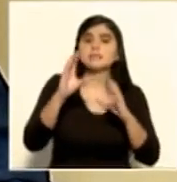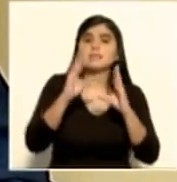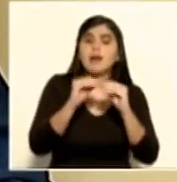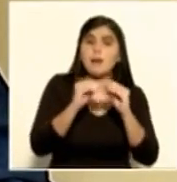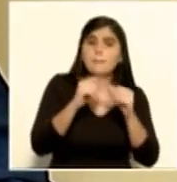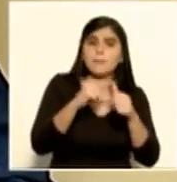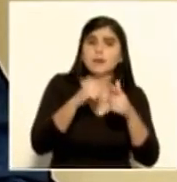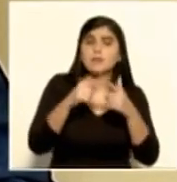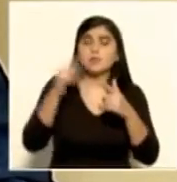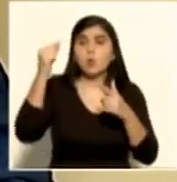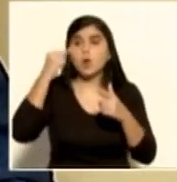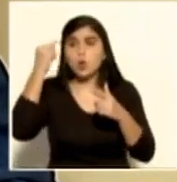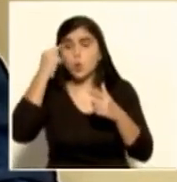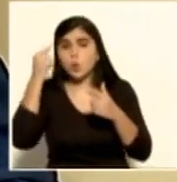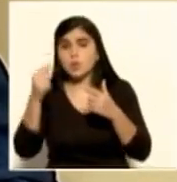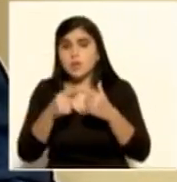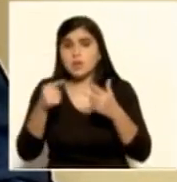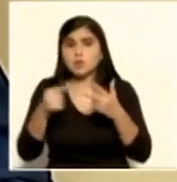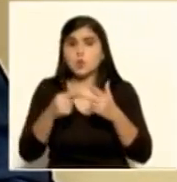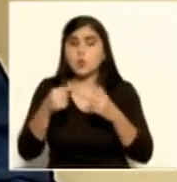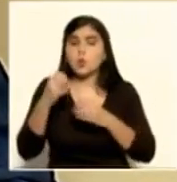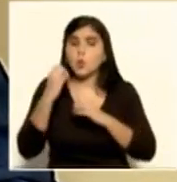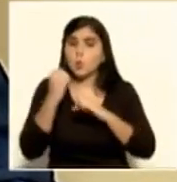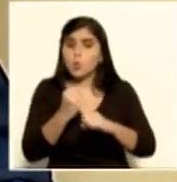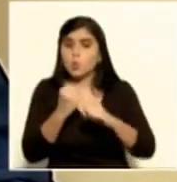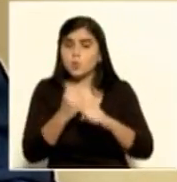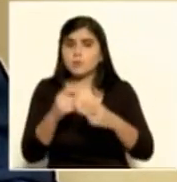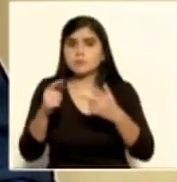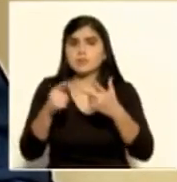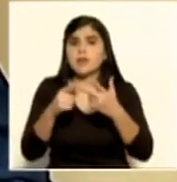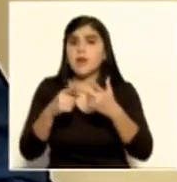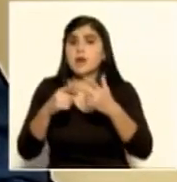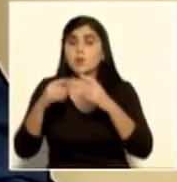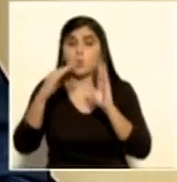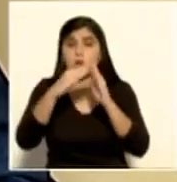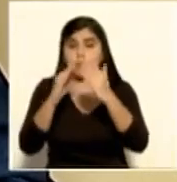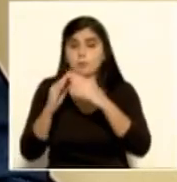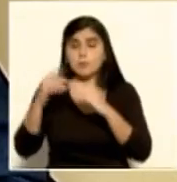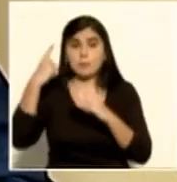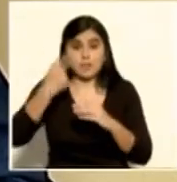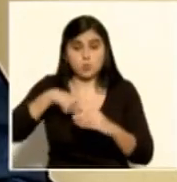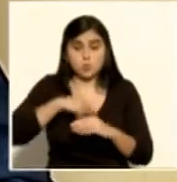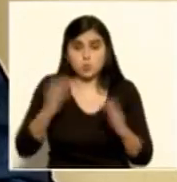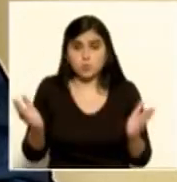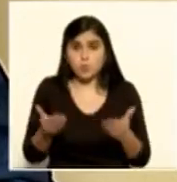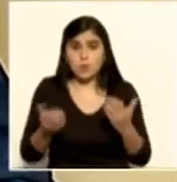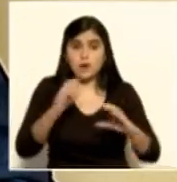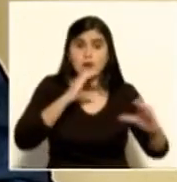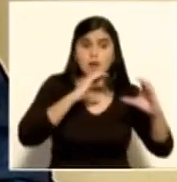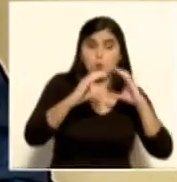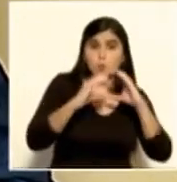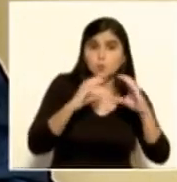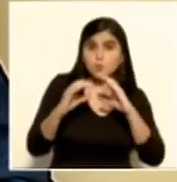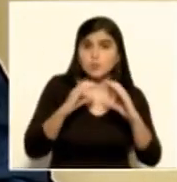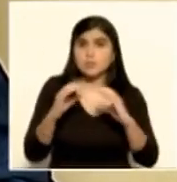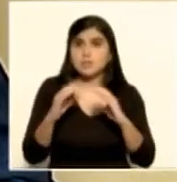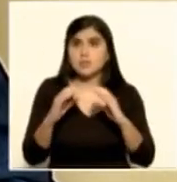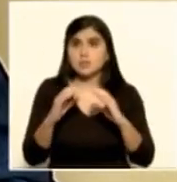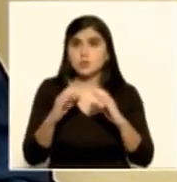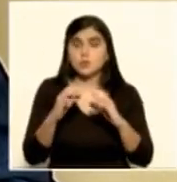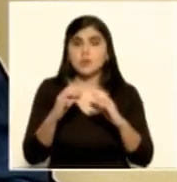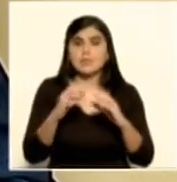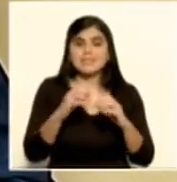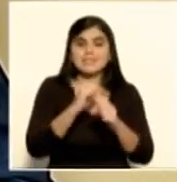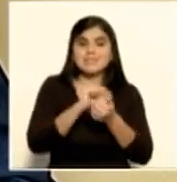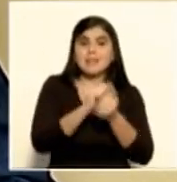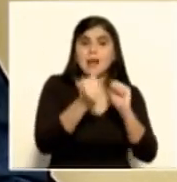con las comunidades, para que nosotros mismos empecemos a promover, a comunicar y a cambiar esa cultura de prevención que